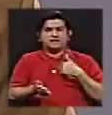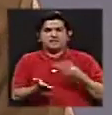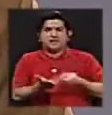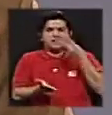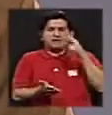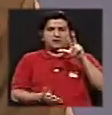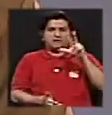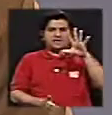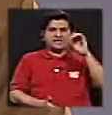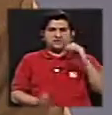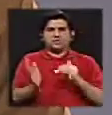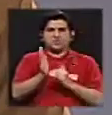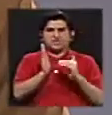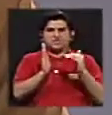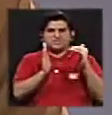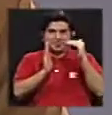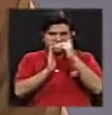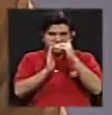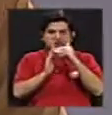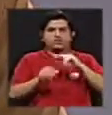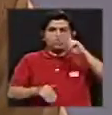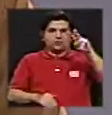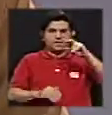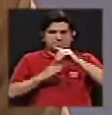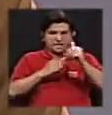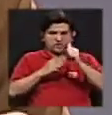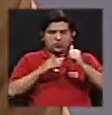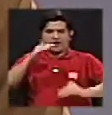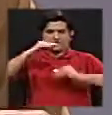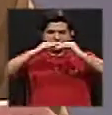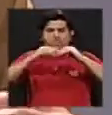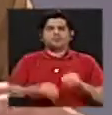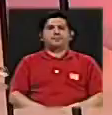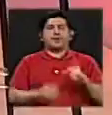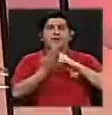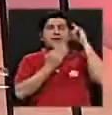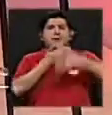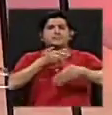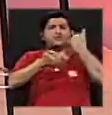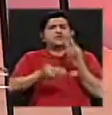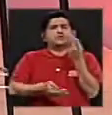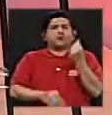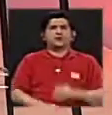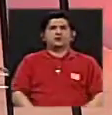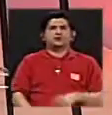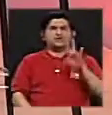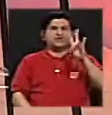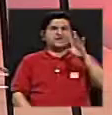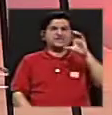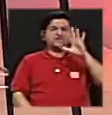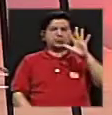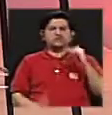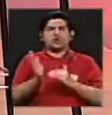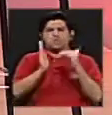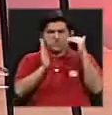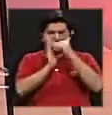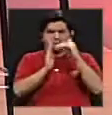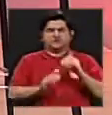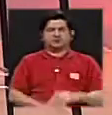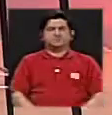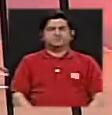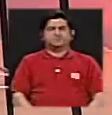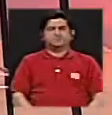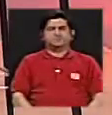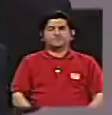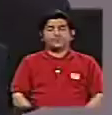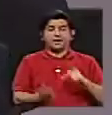de 350 máximo millones de dólares. ¿Y el costo del proyecto anterior era de? 705 sí, millones. Alrededor de 700 millones, sí.